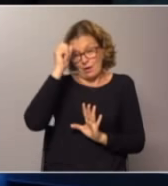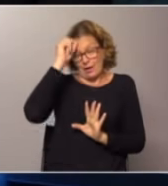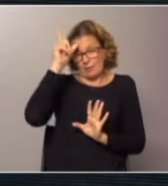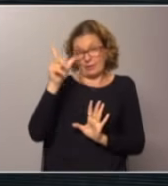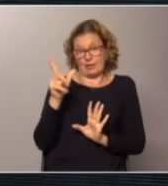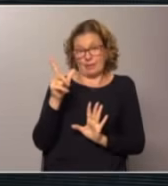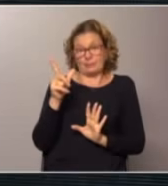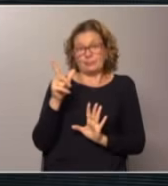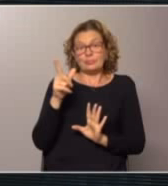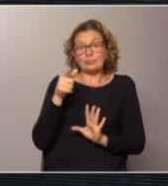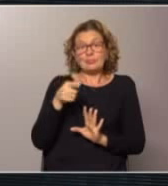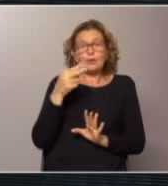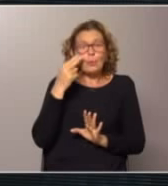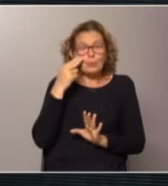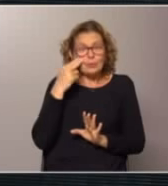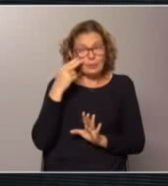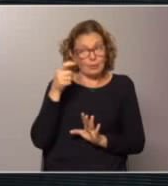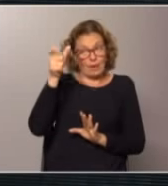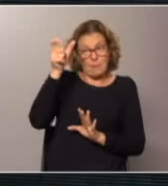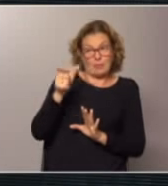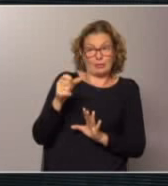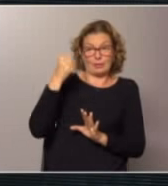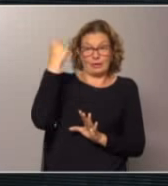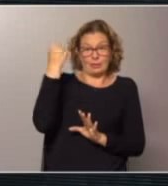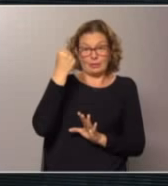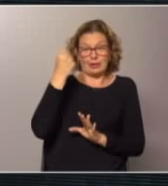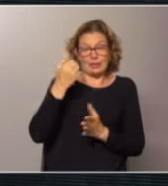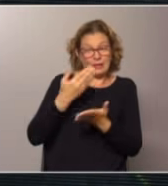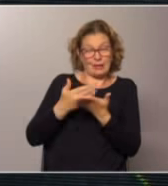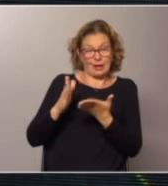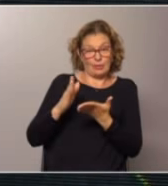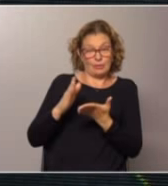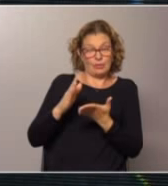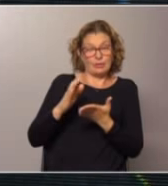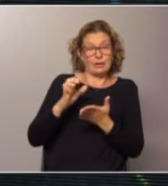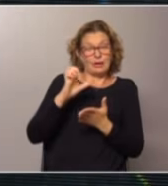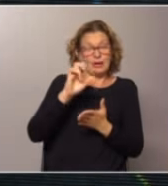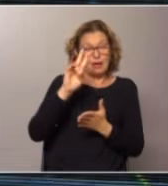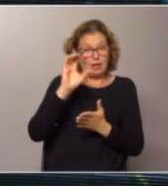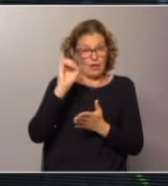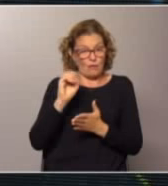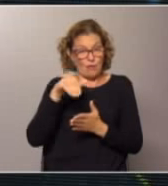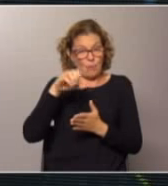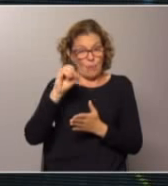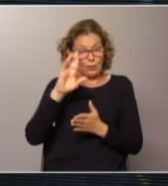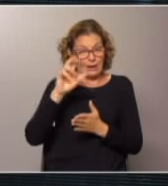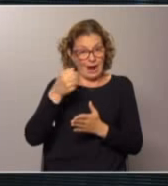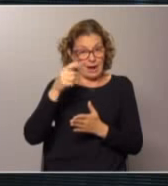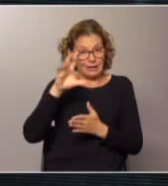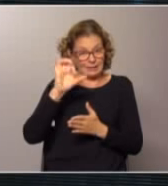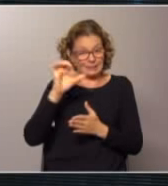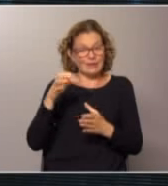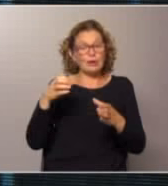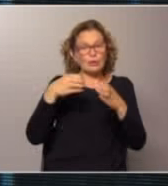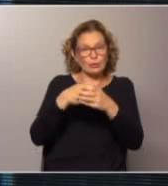incluso con el problema de un liderazgo sin evo morales y yo diría por suerte porque el error del más fue